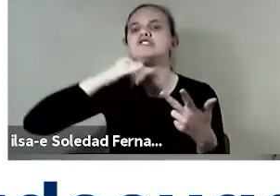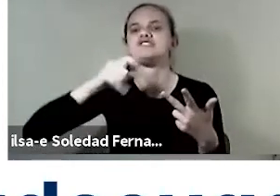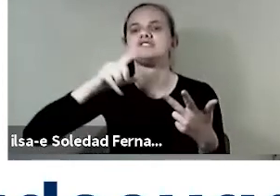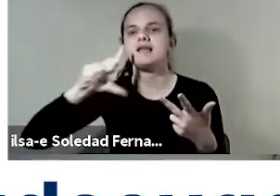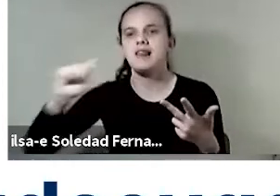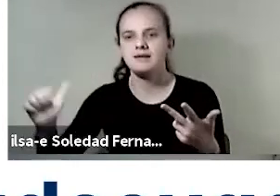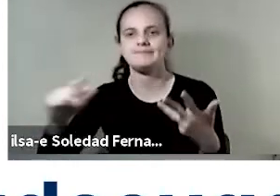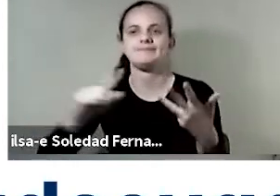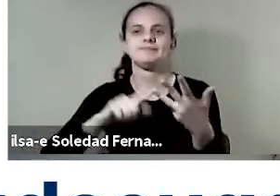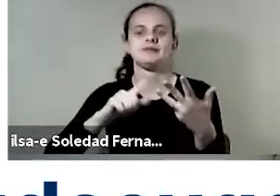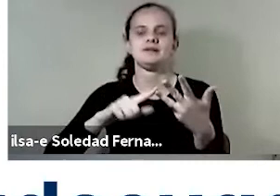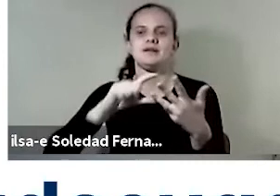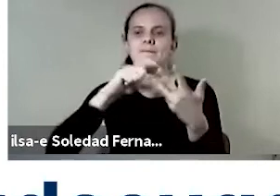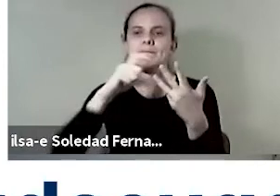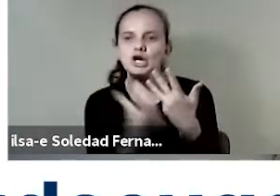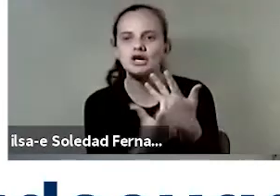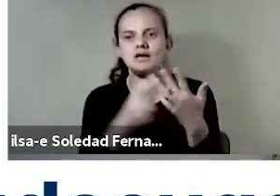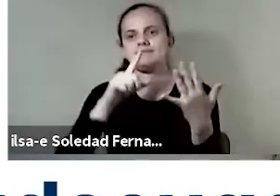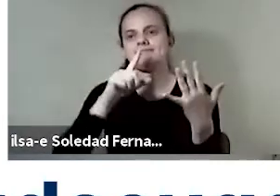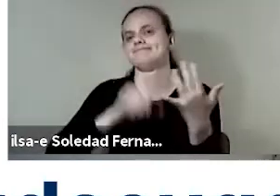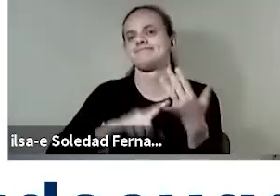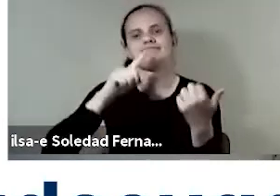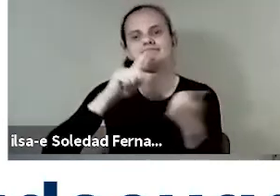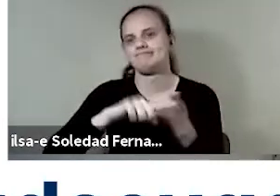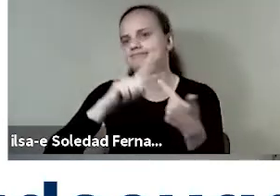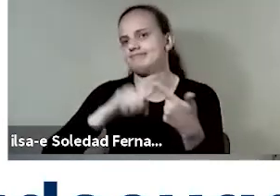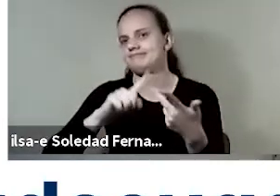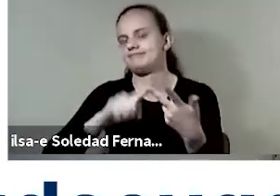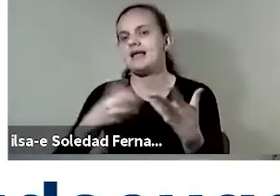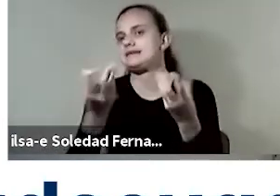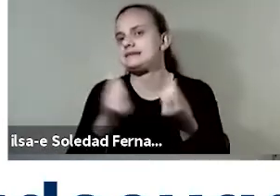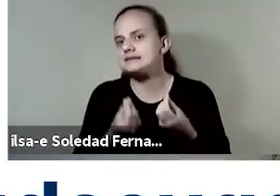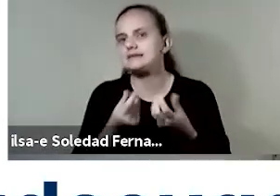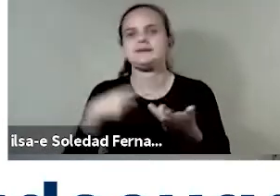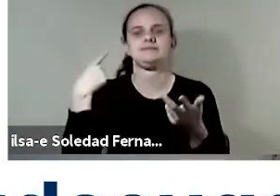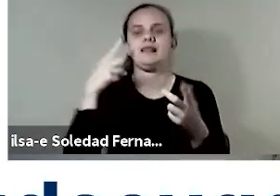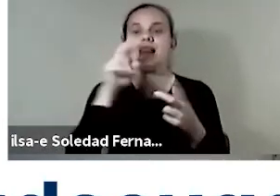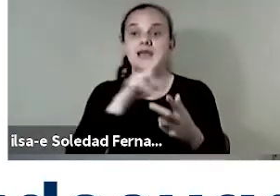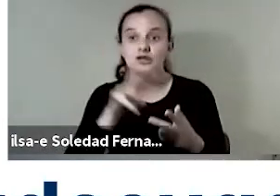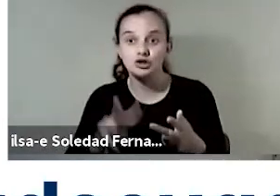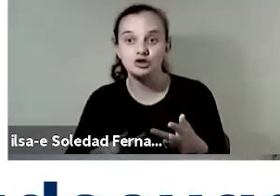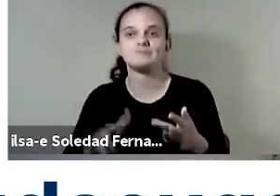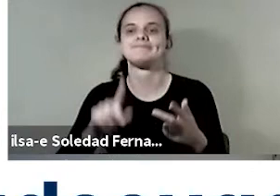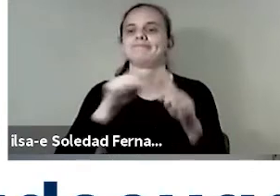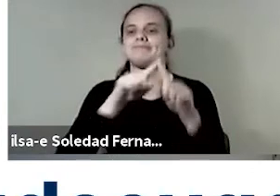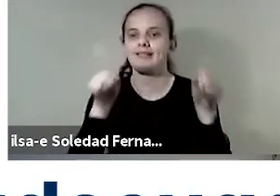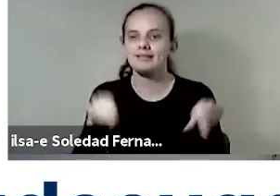Chrome, si yo uso Safari, si yo uso Mozilla, si yo uso el explorador web de mi Samsung, si